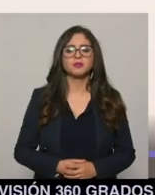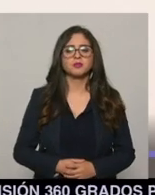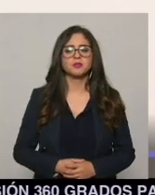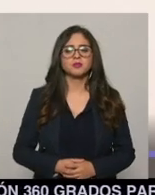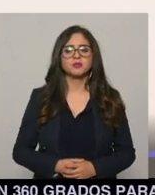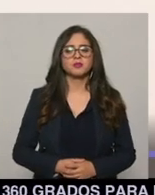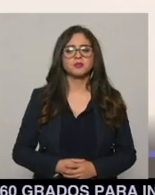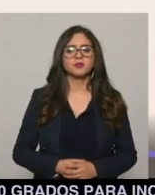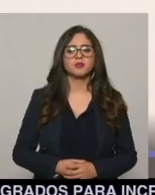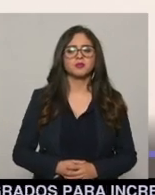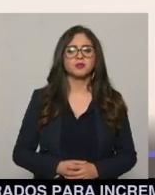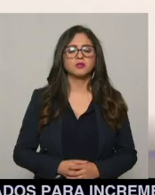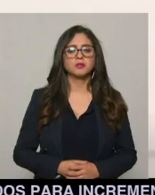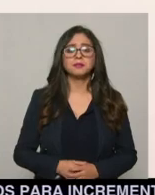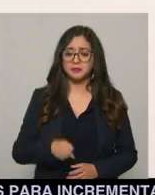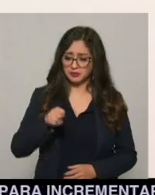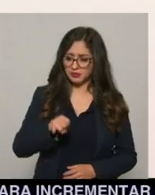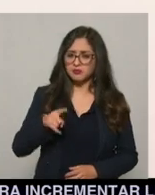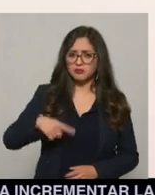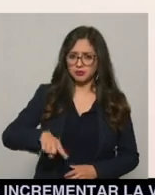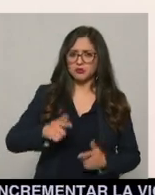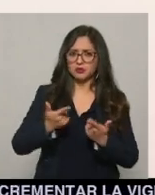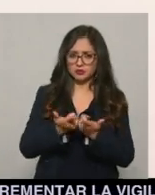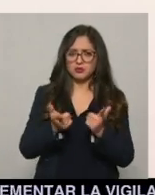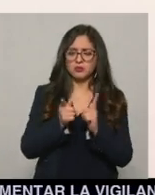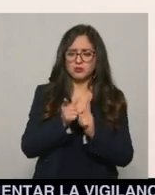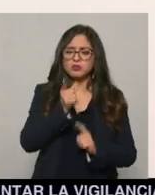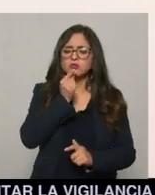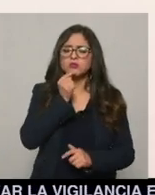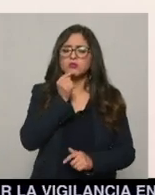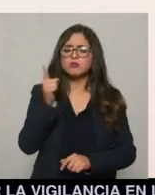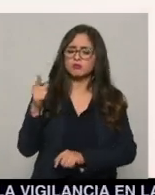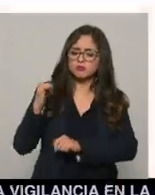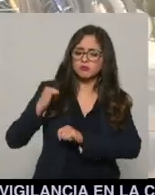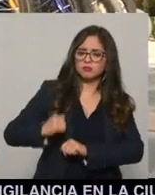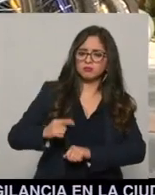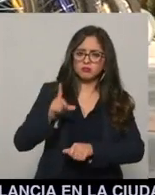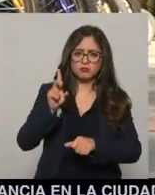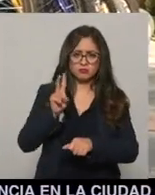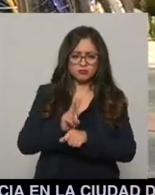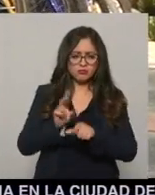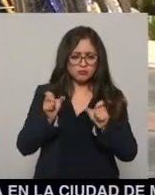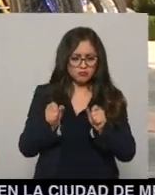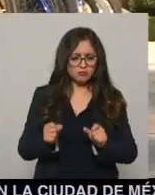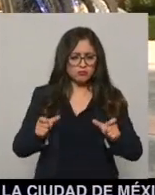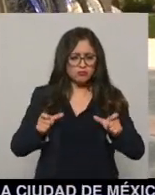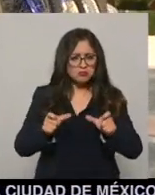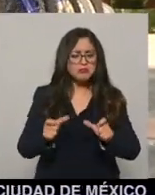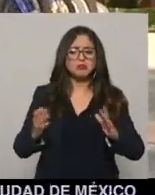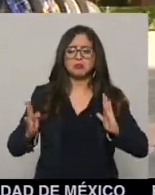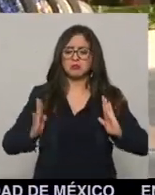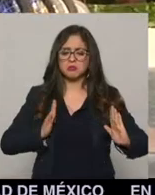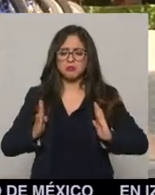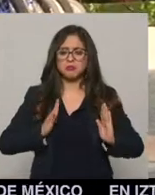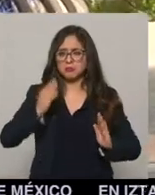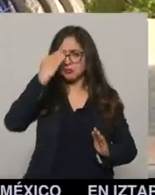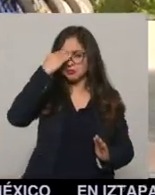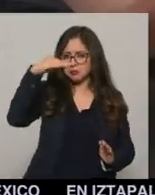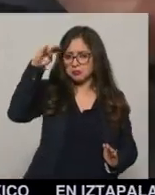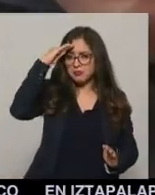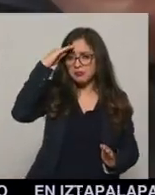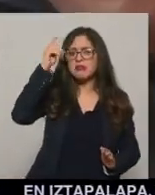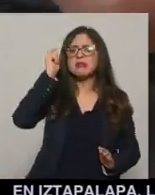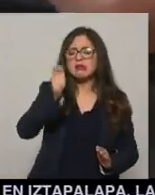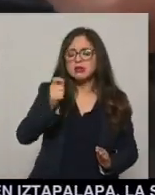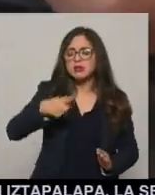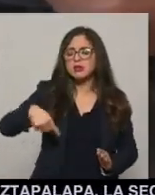Literalmente, bueno, no solo las corporaciones policíacas, todas las encargadas de seguridad, digamos, ahora el Ejército, la Marina, desde luego, que son corporaciones que mantienen